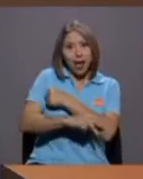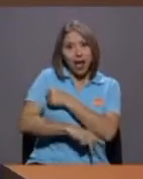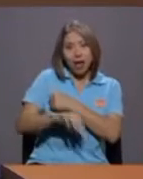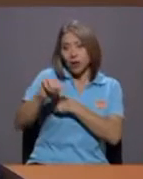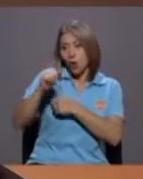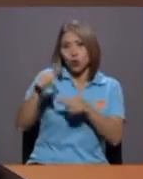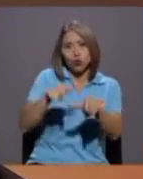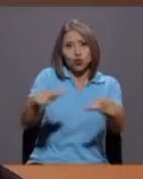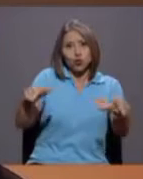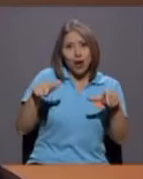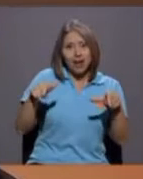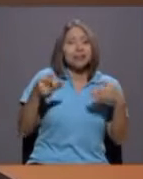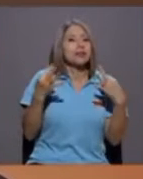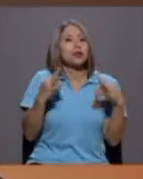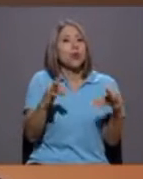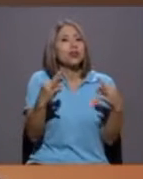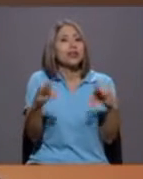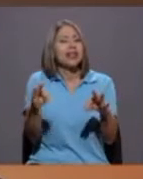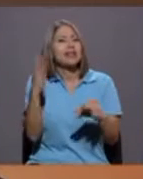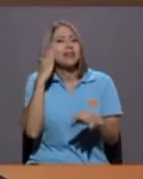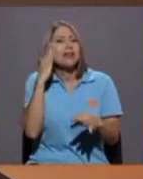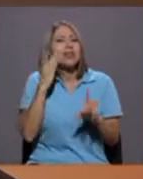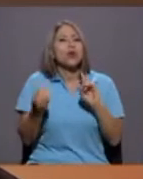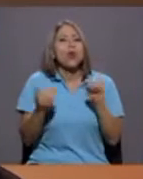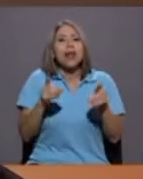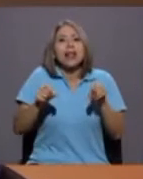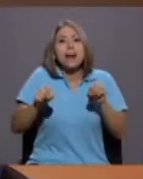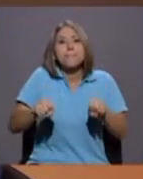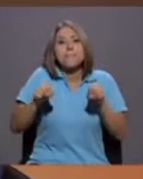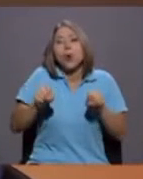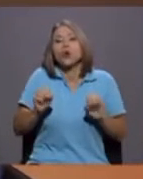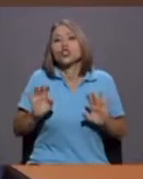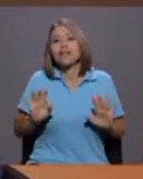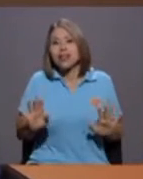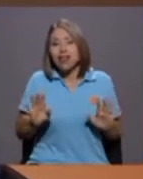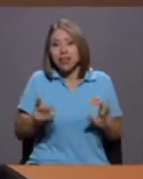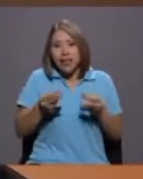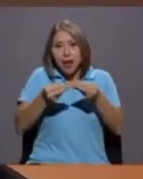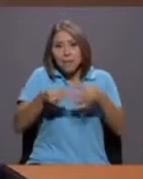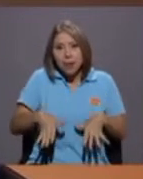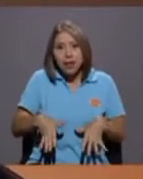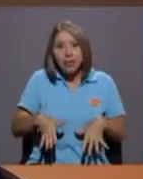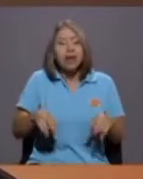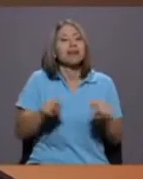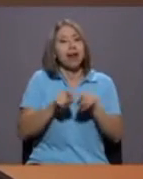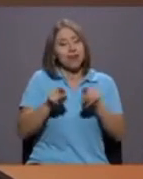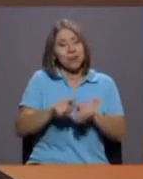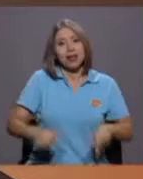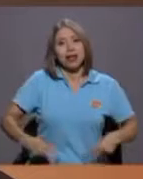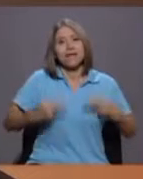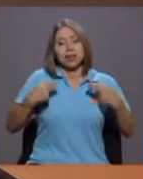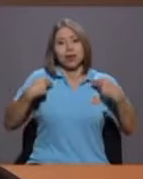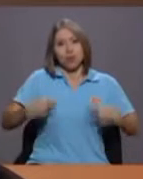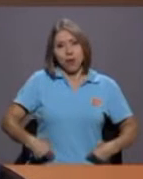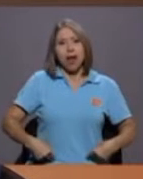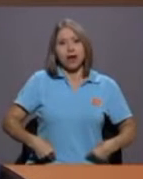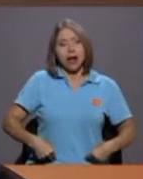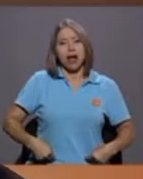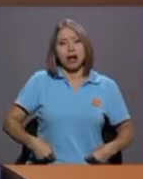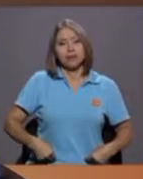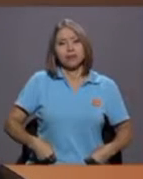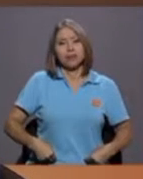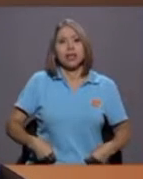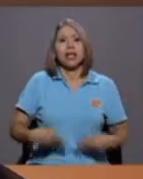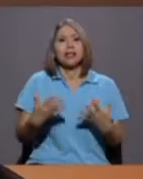se trata de determinar cuál es la posibilidad de la pérdida, la vida humana también llega a calificarse en función